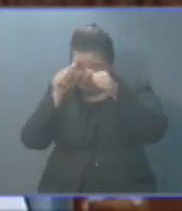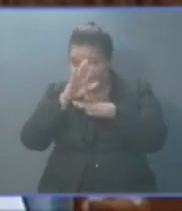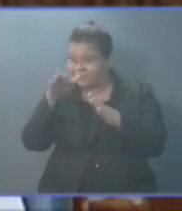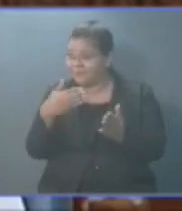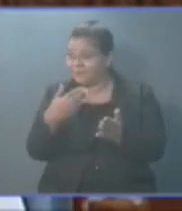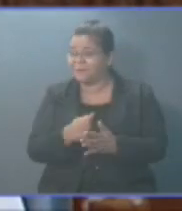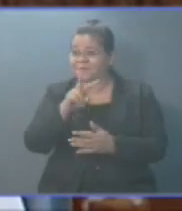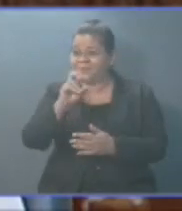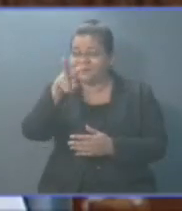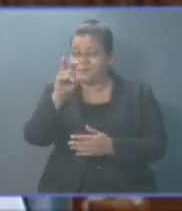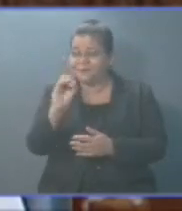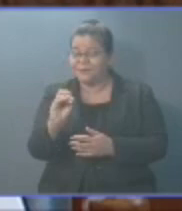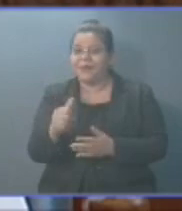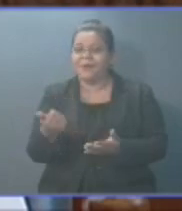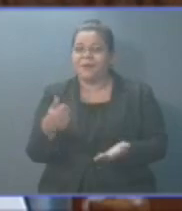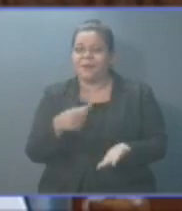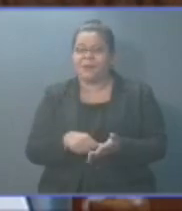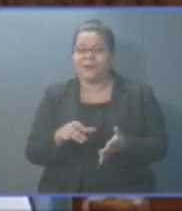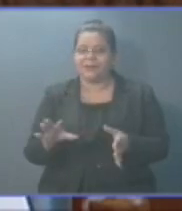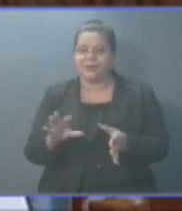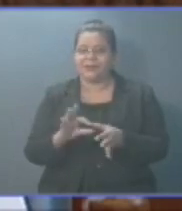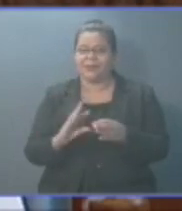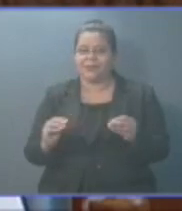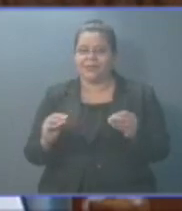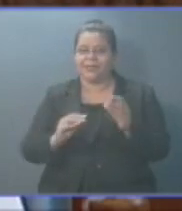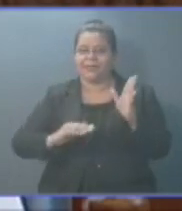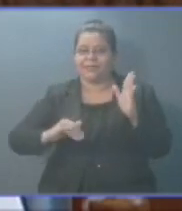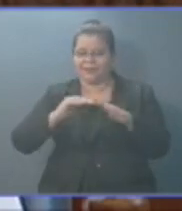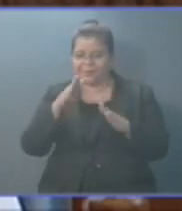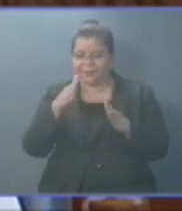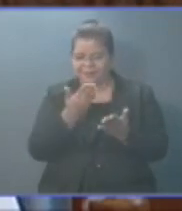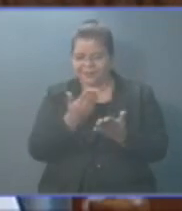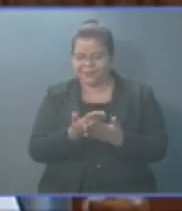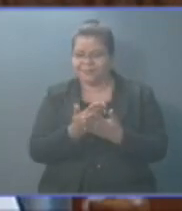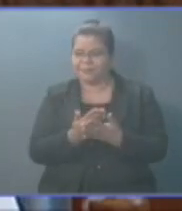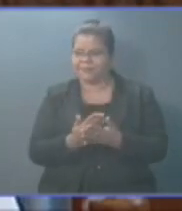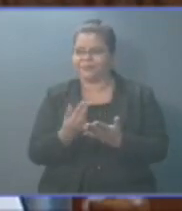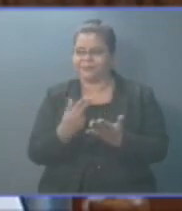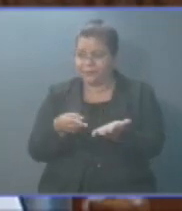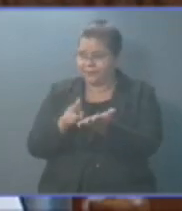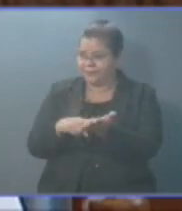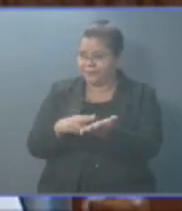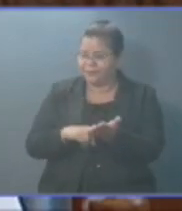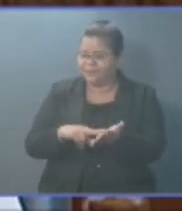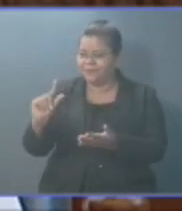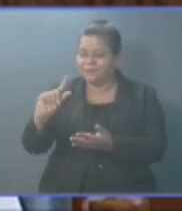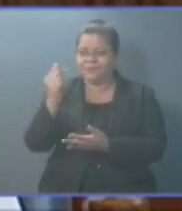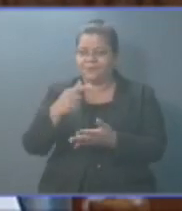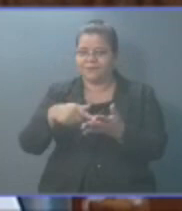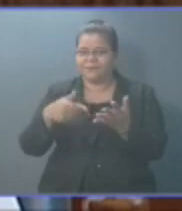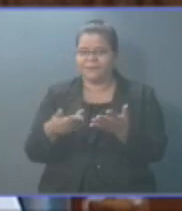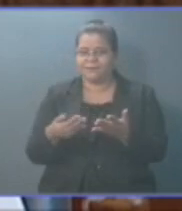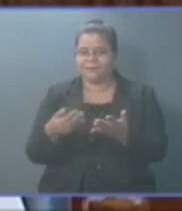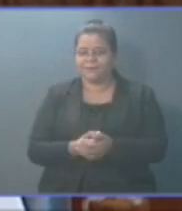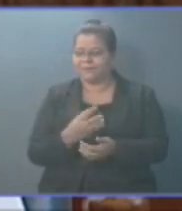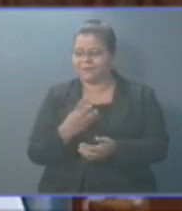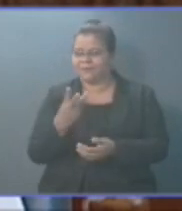por el señor Ministro de Hacienda, en correspondencia a la autorización conferida por el decreto legislativo